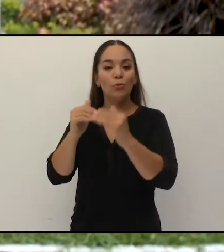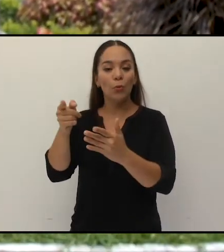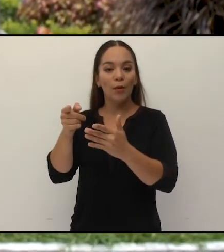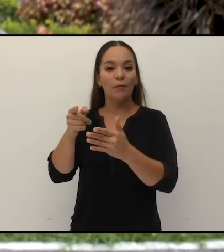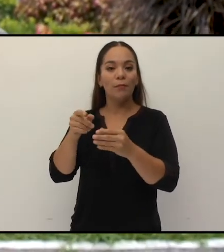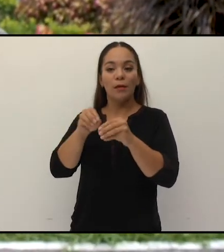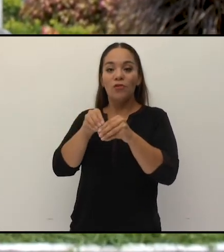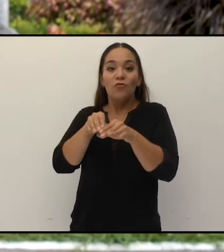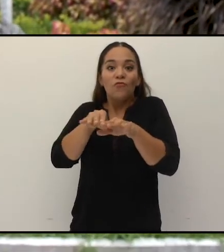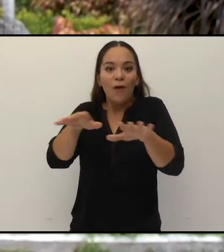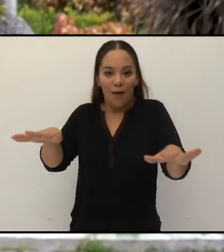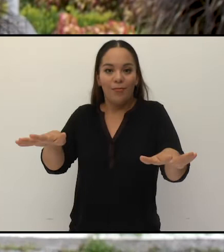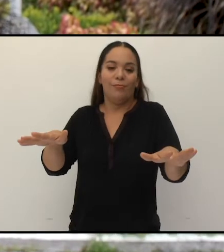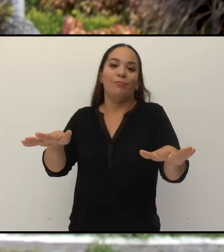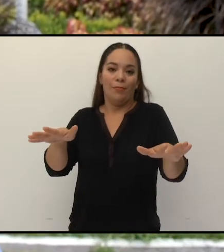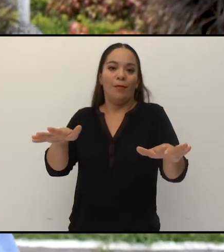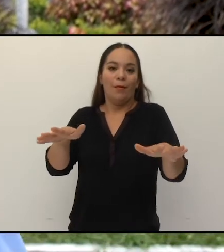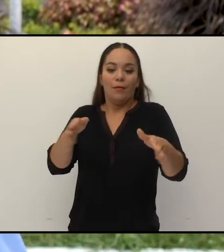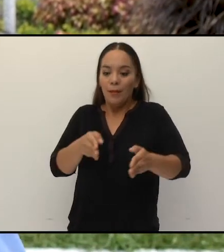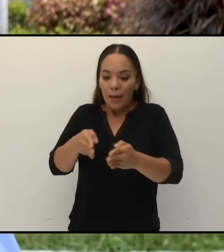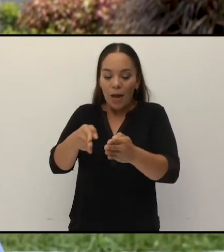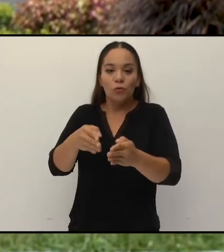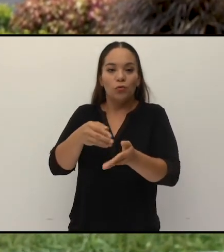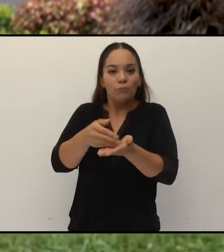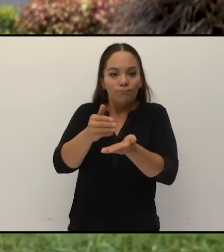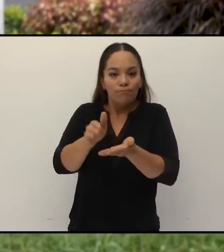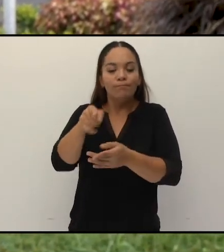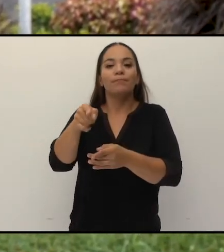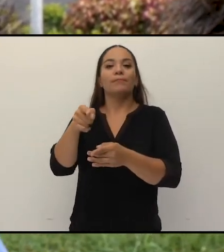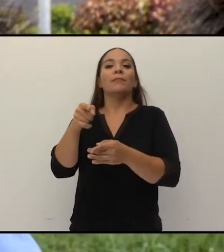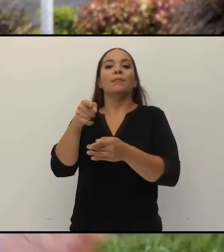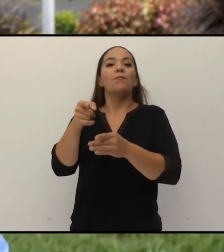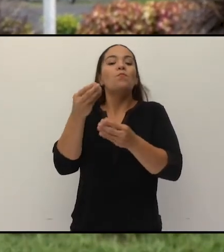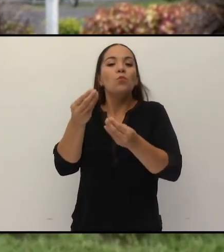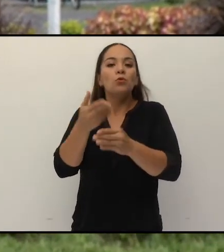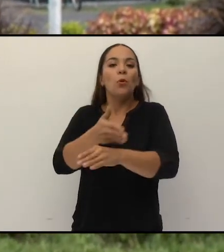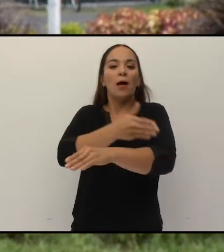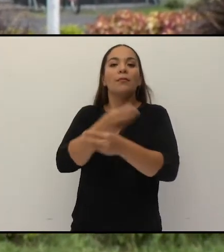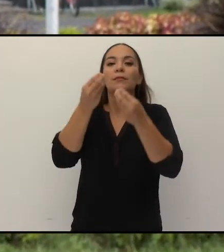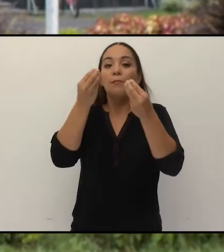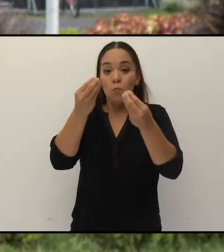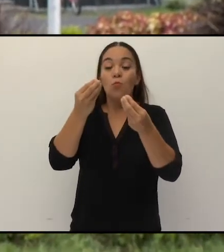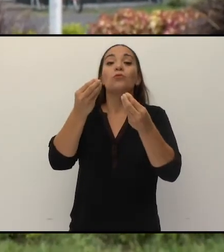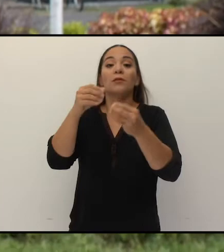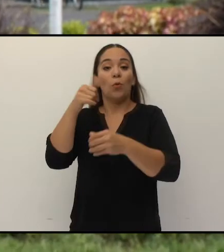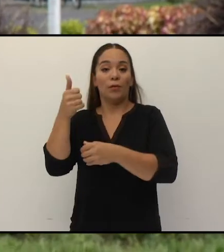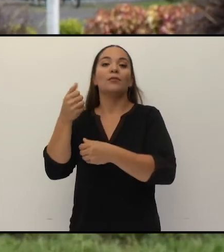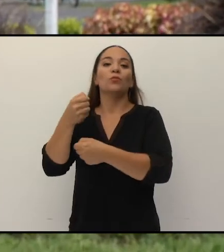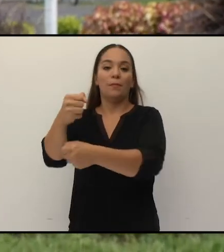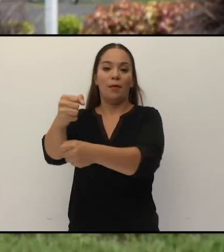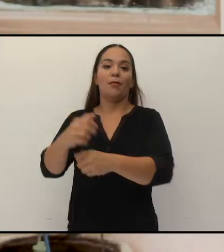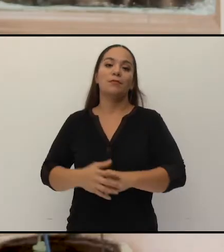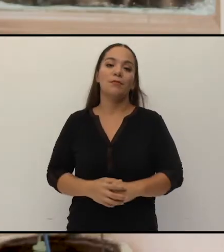construya la red de cloacas de Turrialba en 1928, mucho antes de muchas cabeceras de